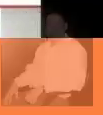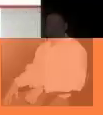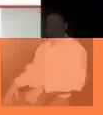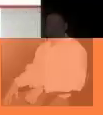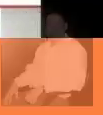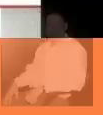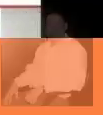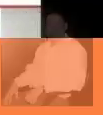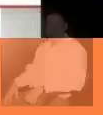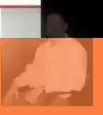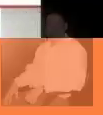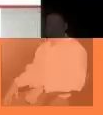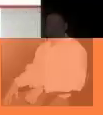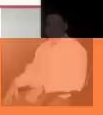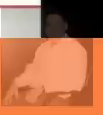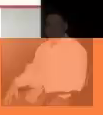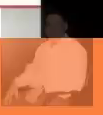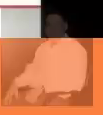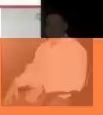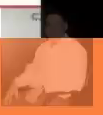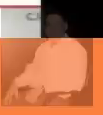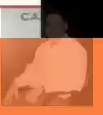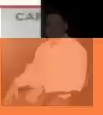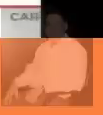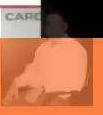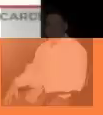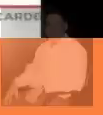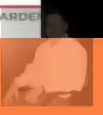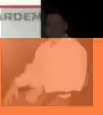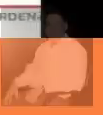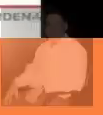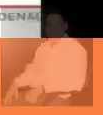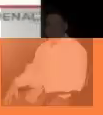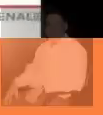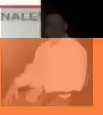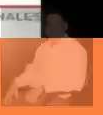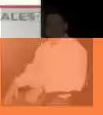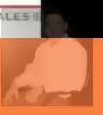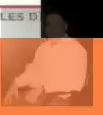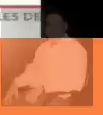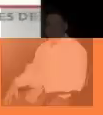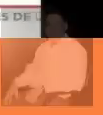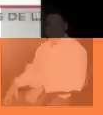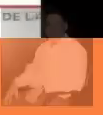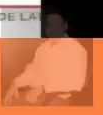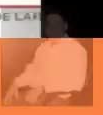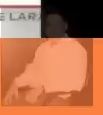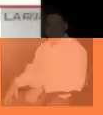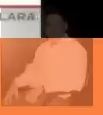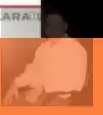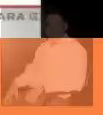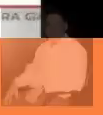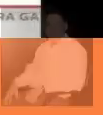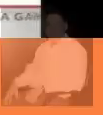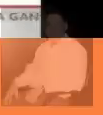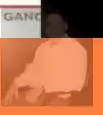de decisiones. Esto yo le pido al jefe de esta comisión, que va a ser